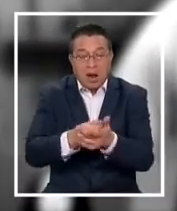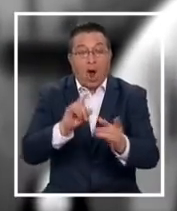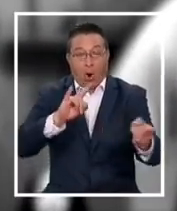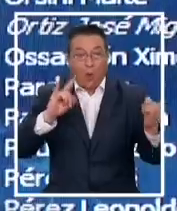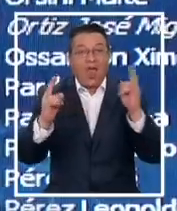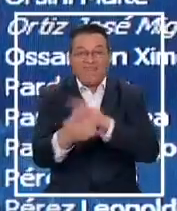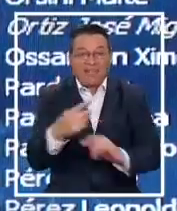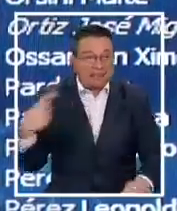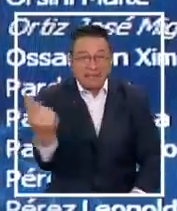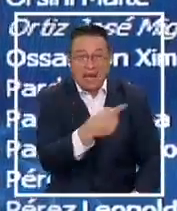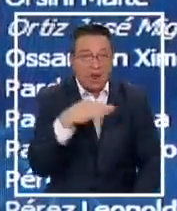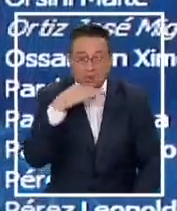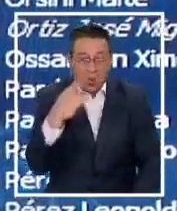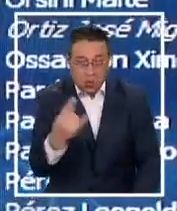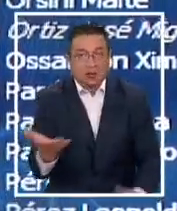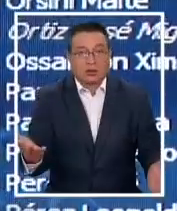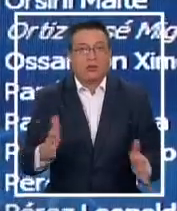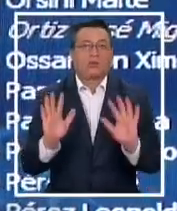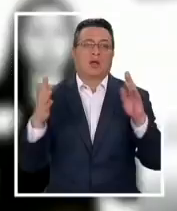universal de emergencia.